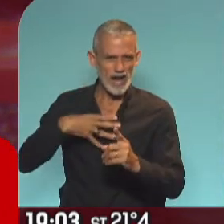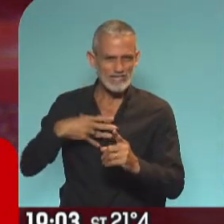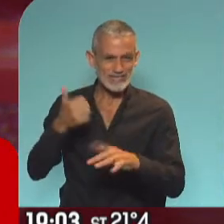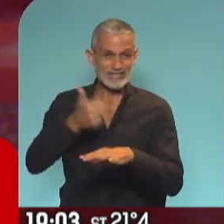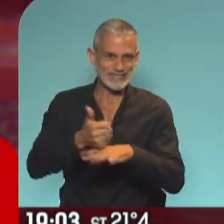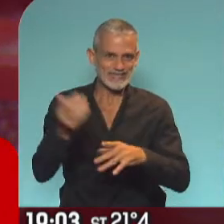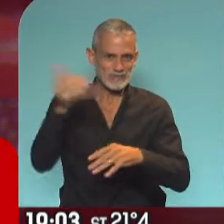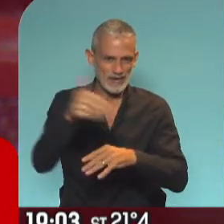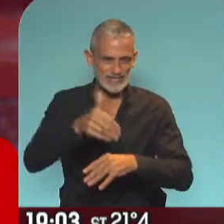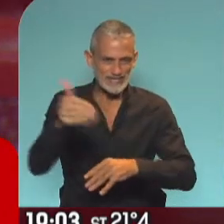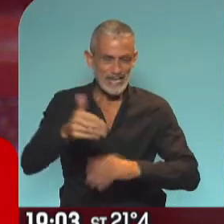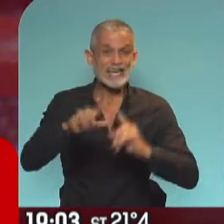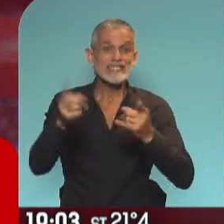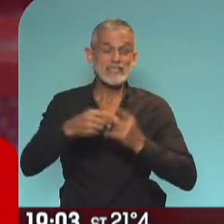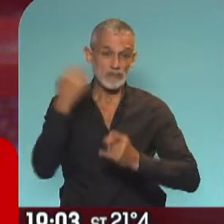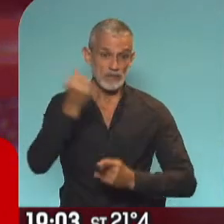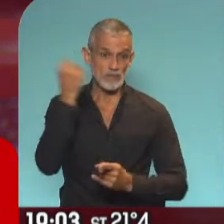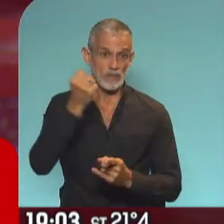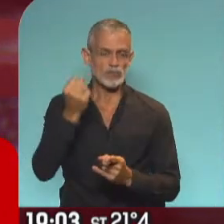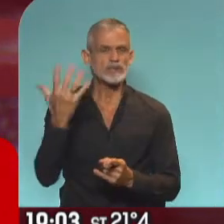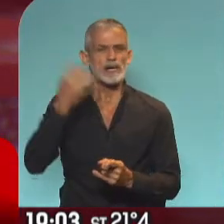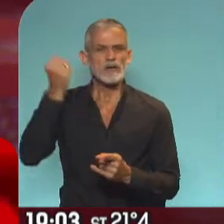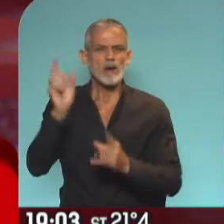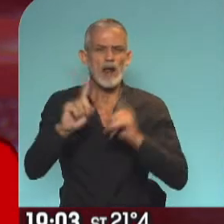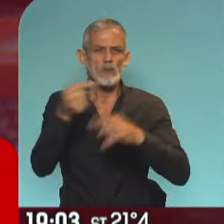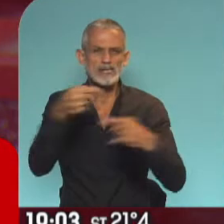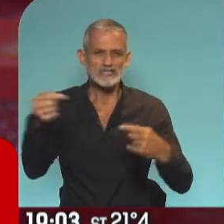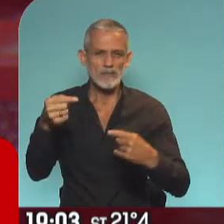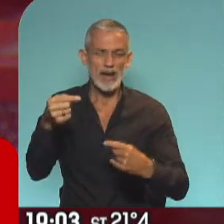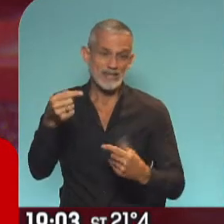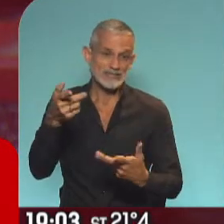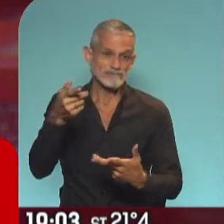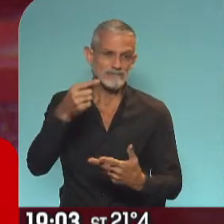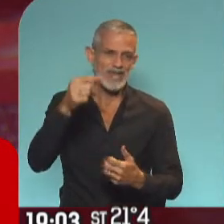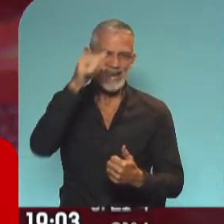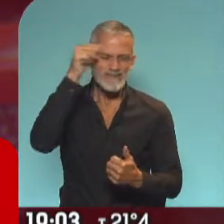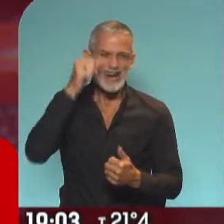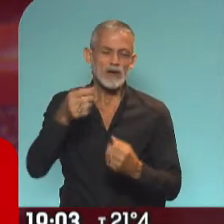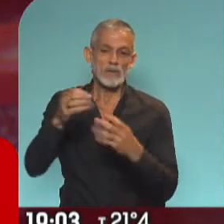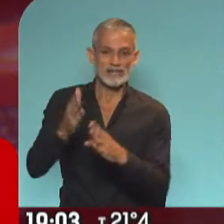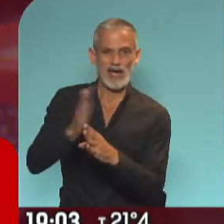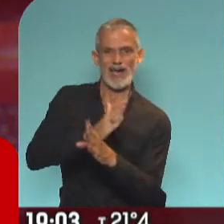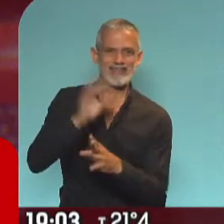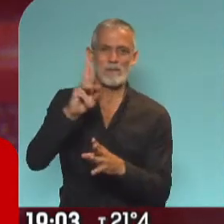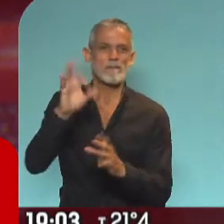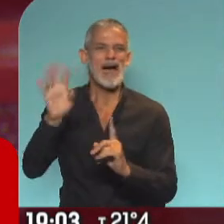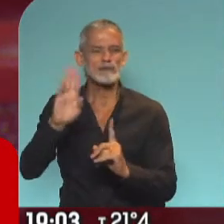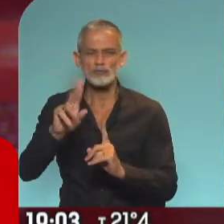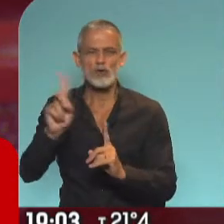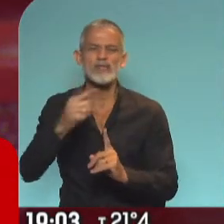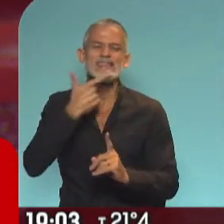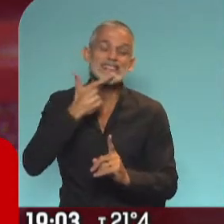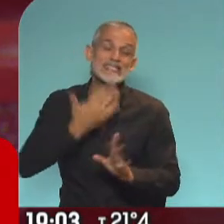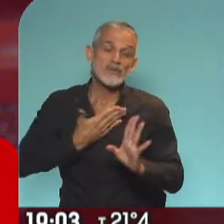presenciales, como también dijimos que era importante recuperar algunas semanas en el verano y empezar antes, ¿no? Estamos previendo hacerlo el 17